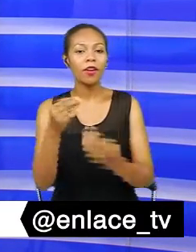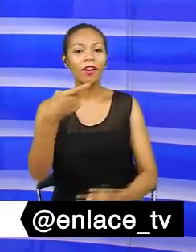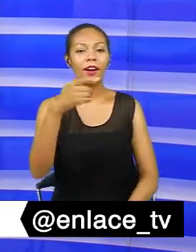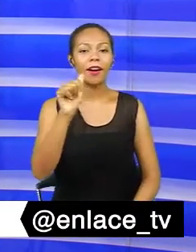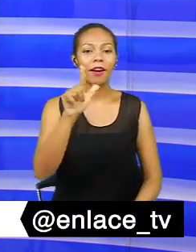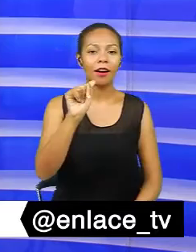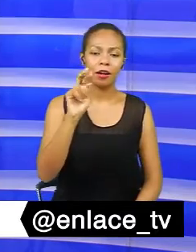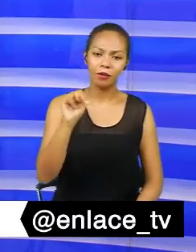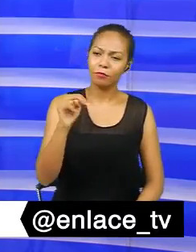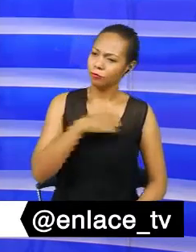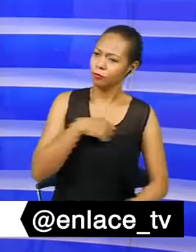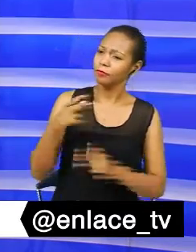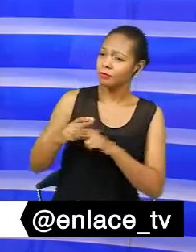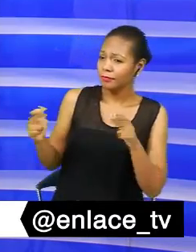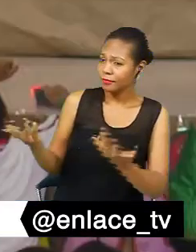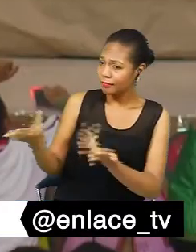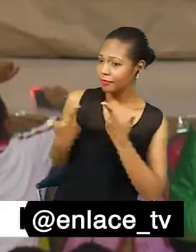la información.